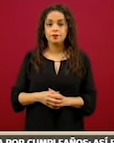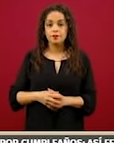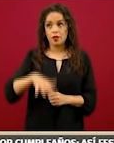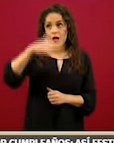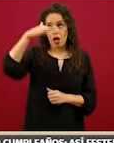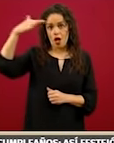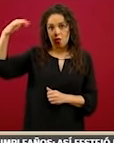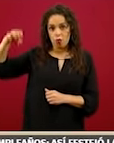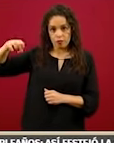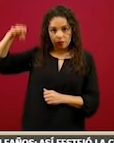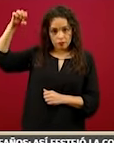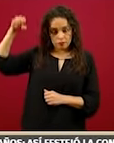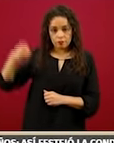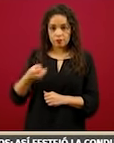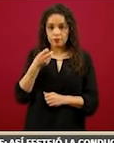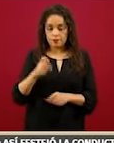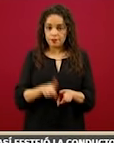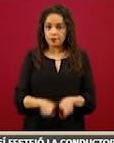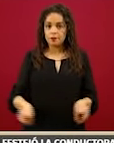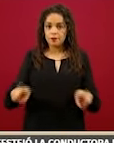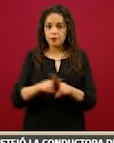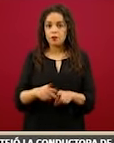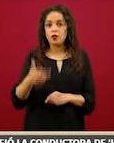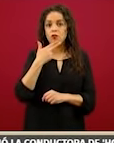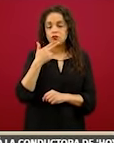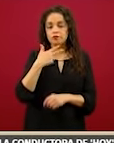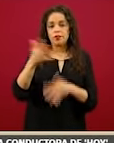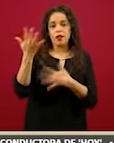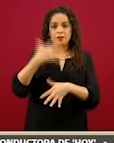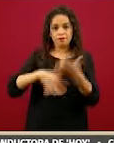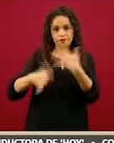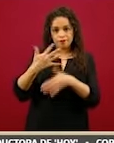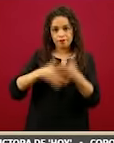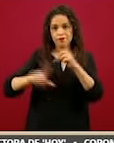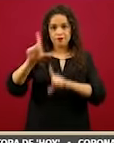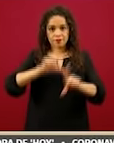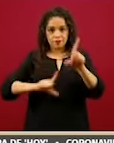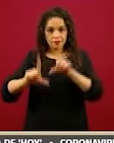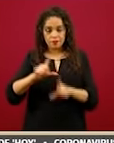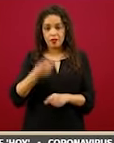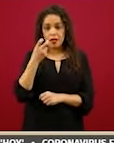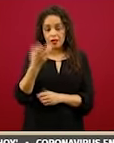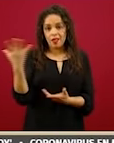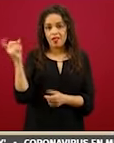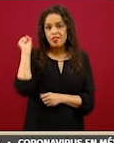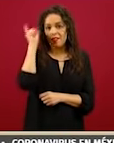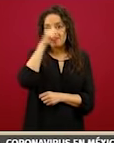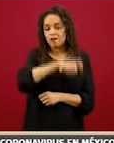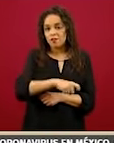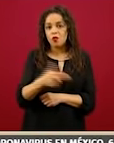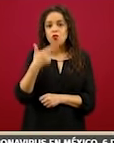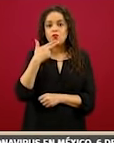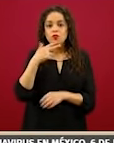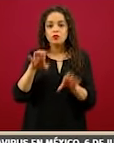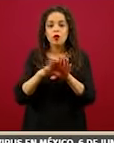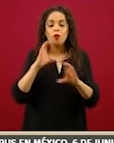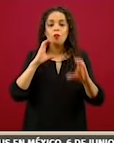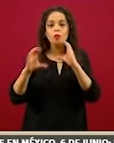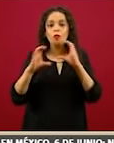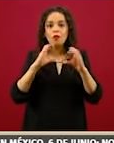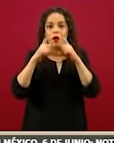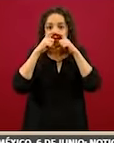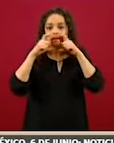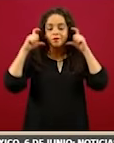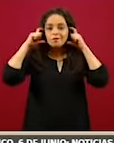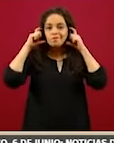adultos mayores, también aquellos que usan el lenguaje de señas, por ejemplo, es una barrera en esta parte de comunicación y